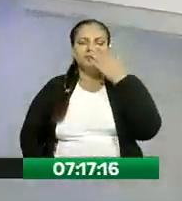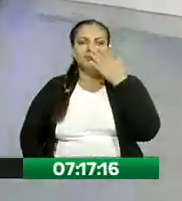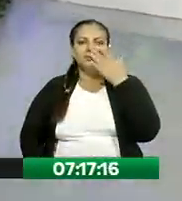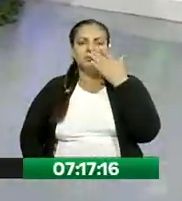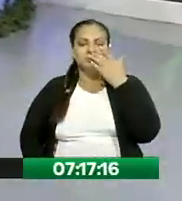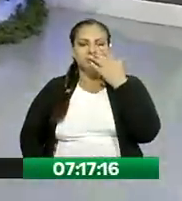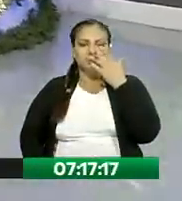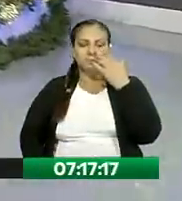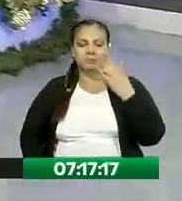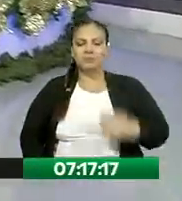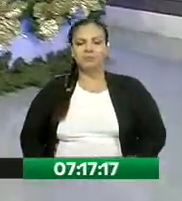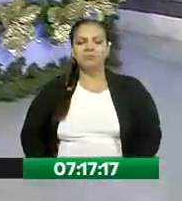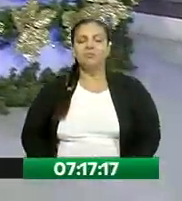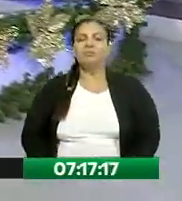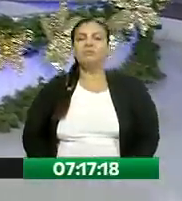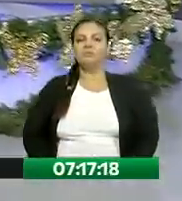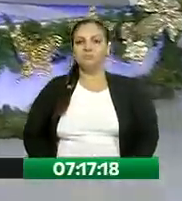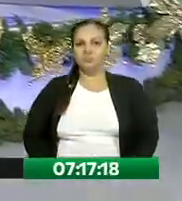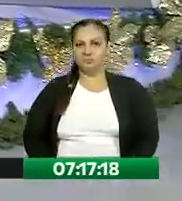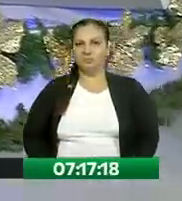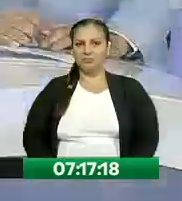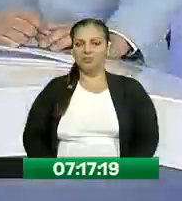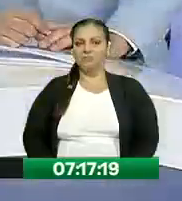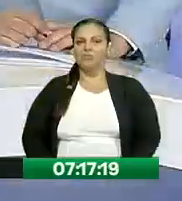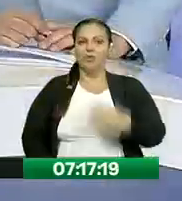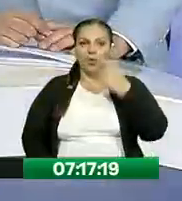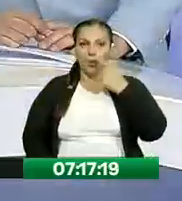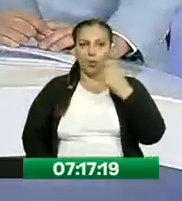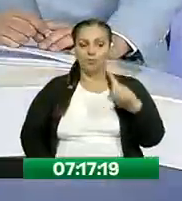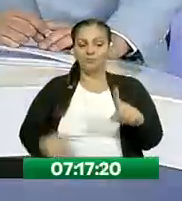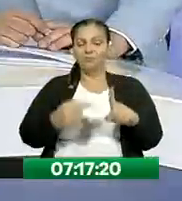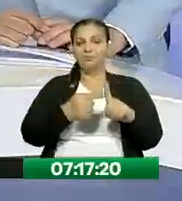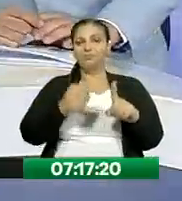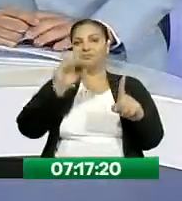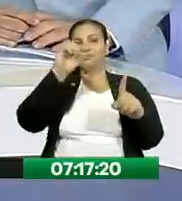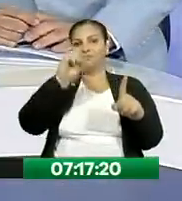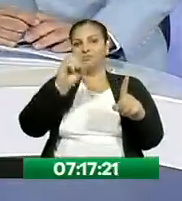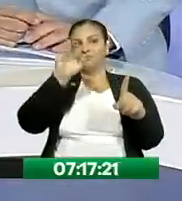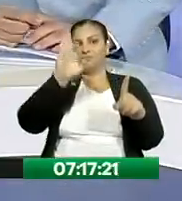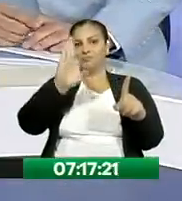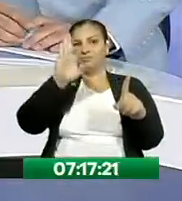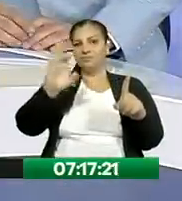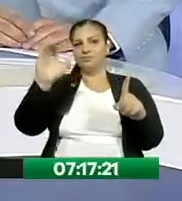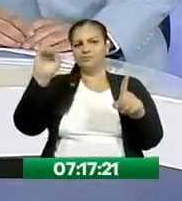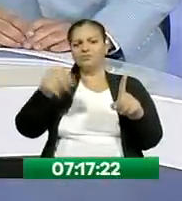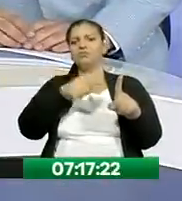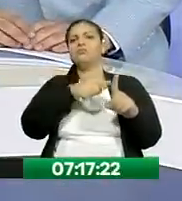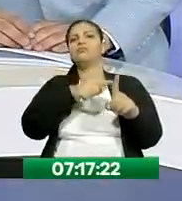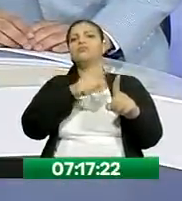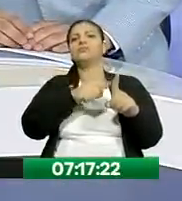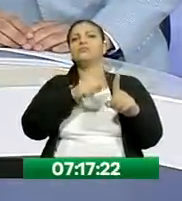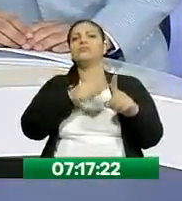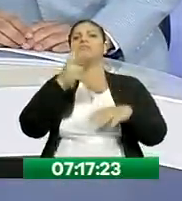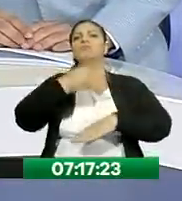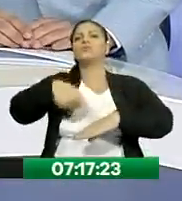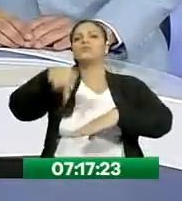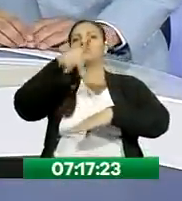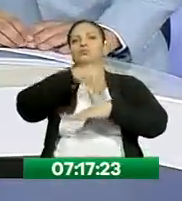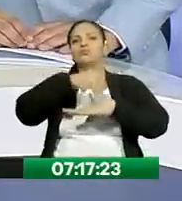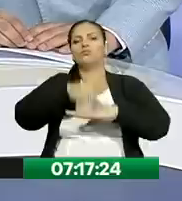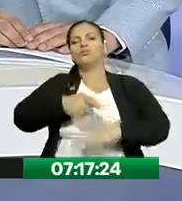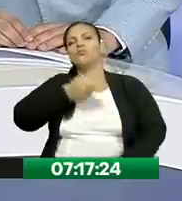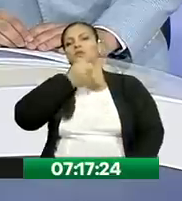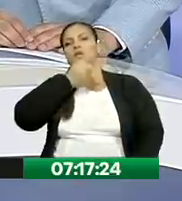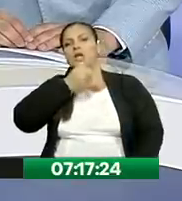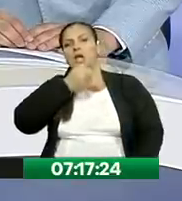este tema, el joven radiodifusor Otto Sonnenhorster encabeza la terna enviada por el presidente Lenín Moreno para